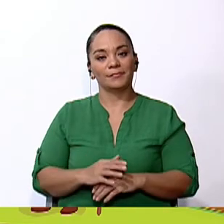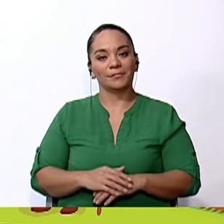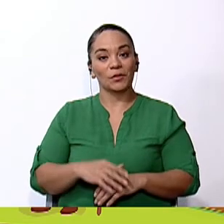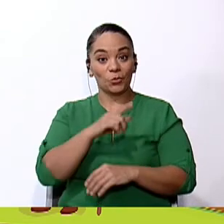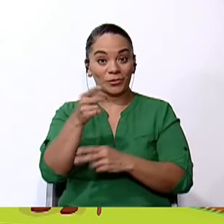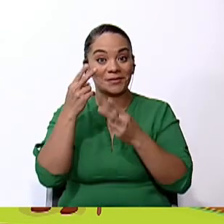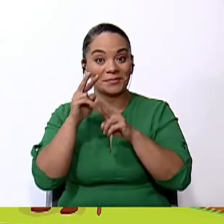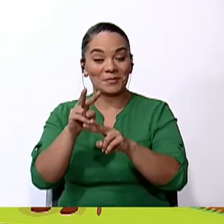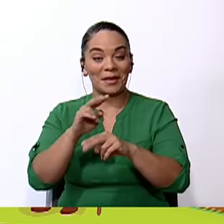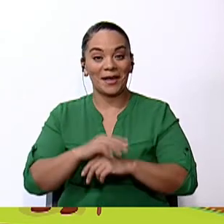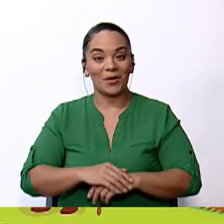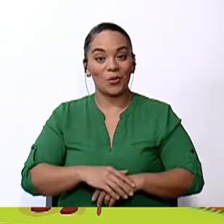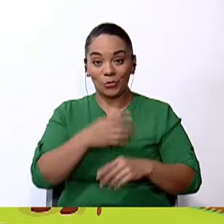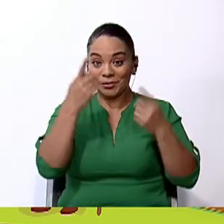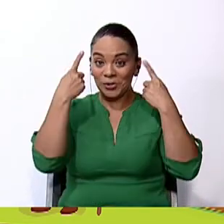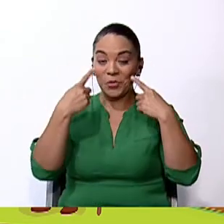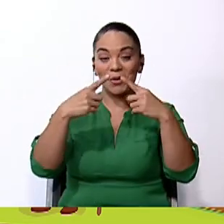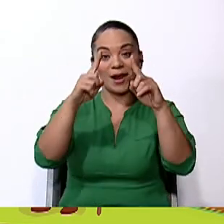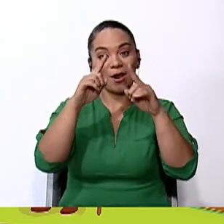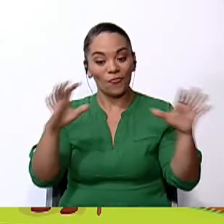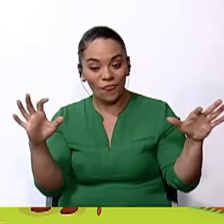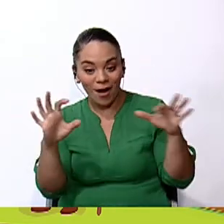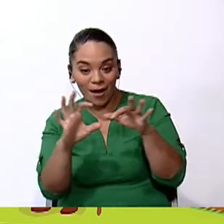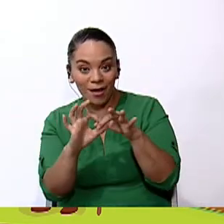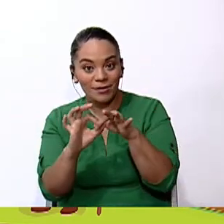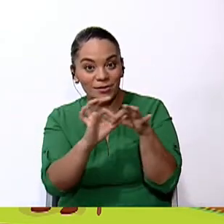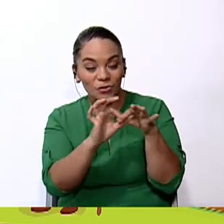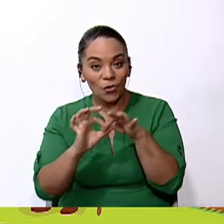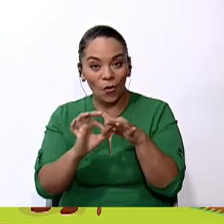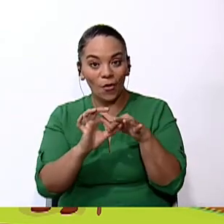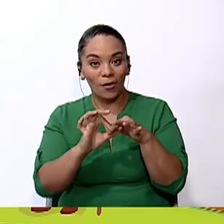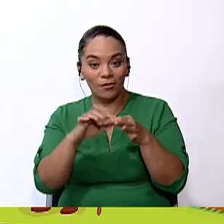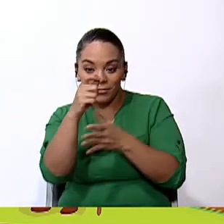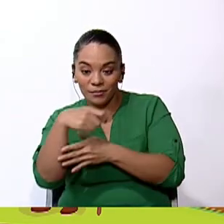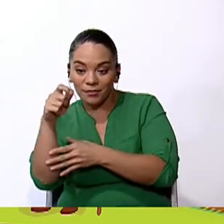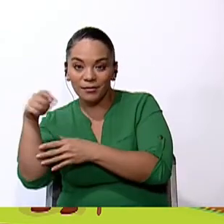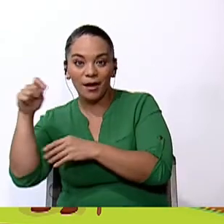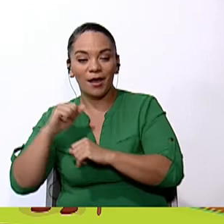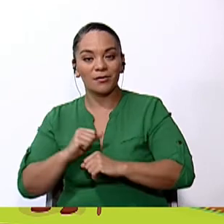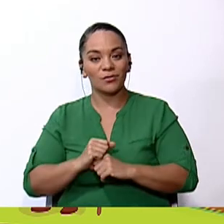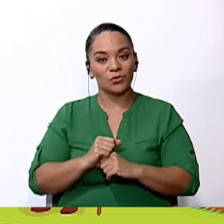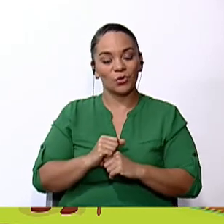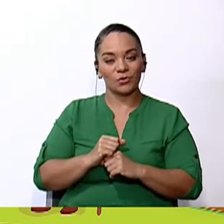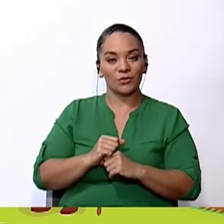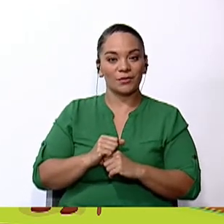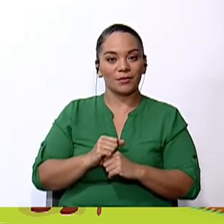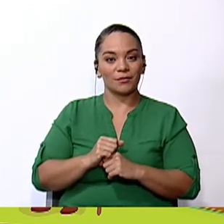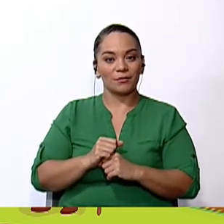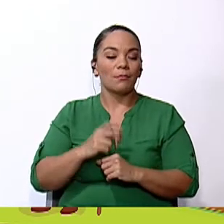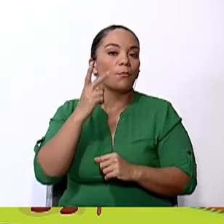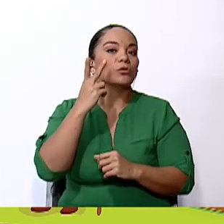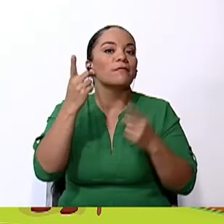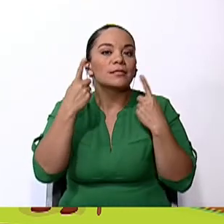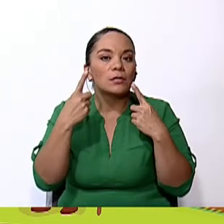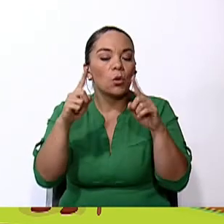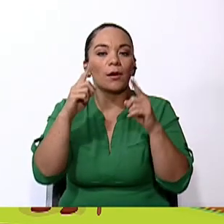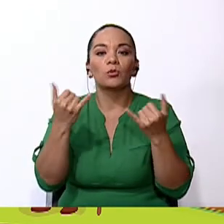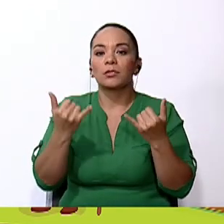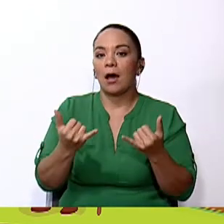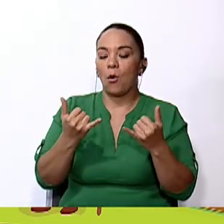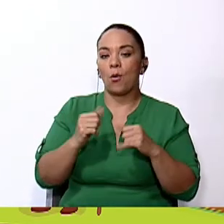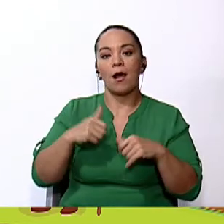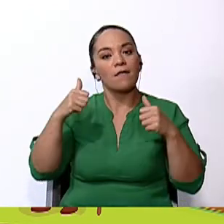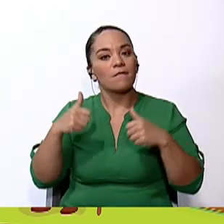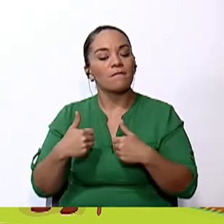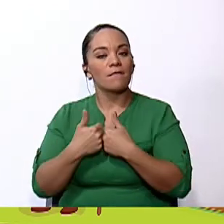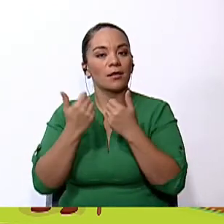¿Vieron? ¿Lograron establecer la relación entre los trazos? Bueno, vamos a ver si lo logramos ahora con estos retos